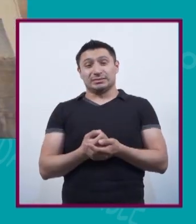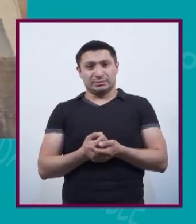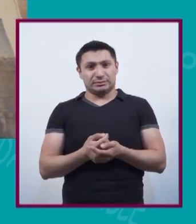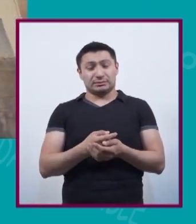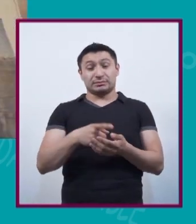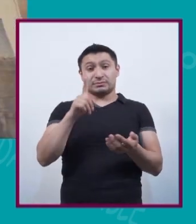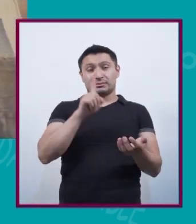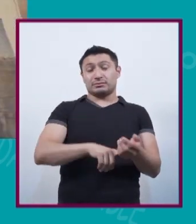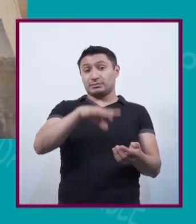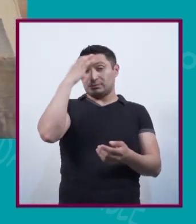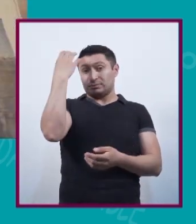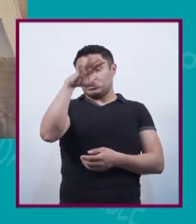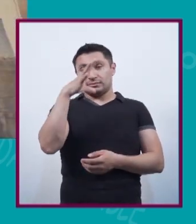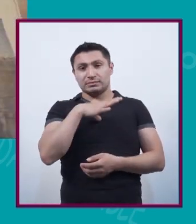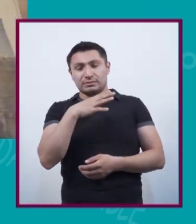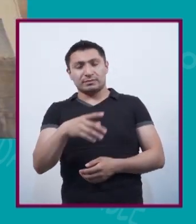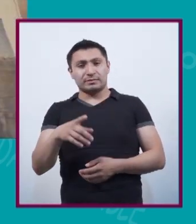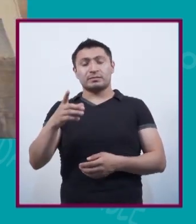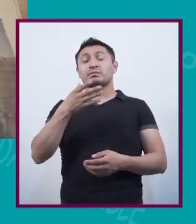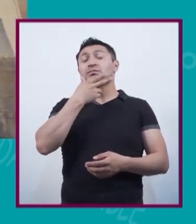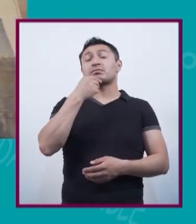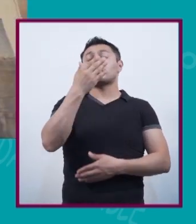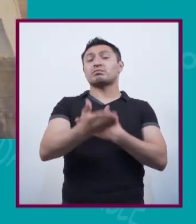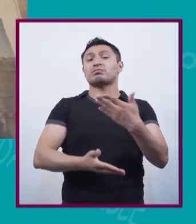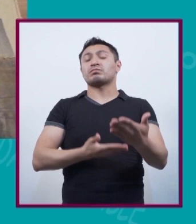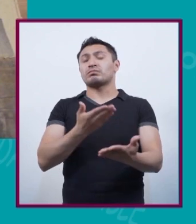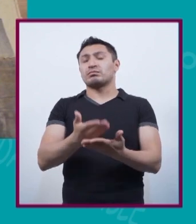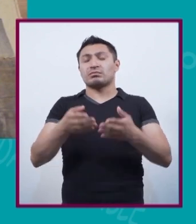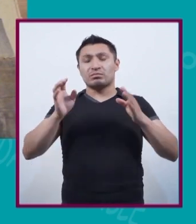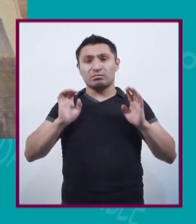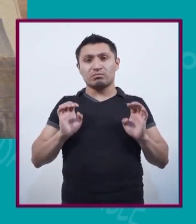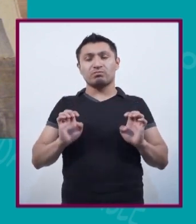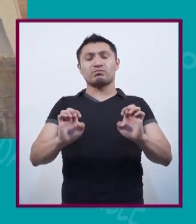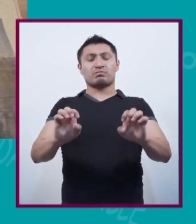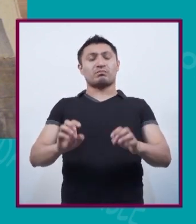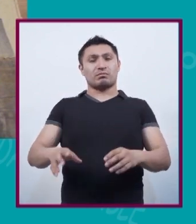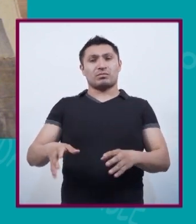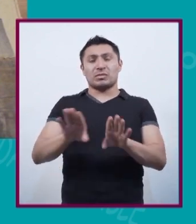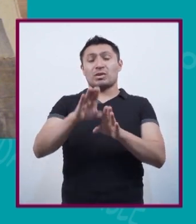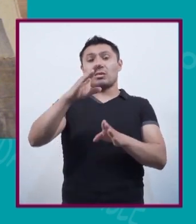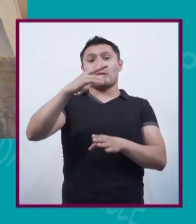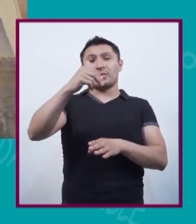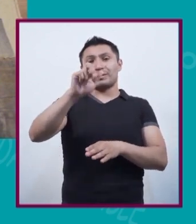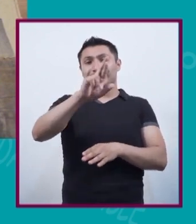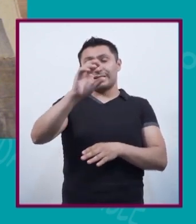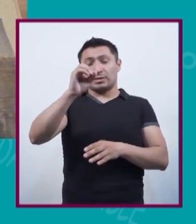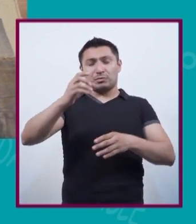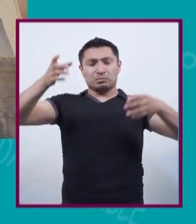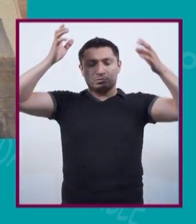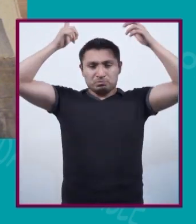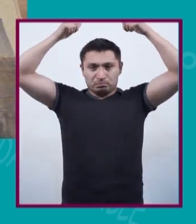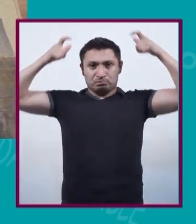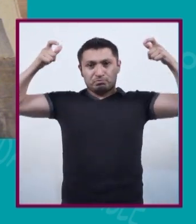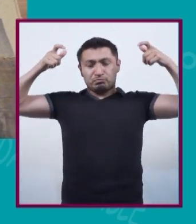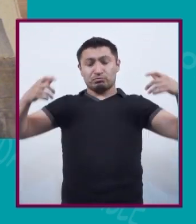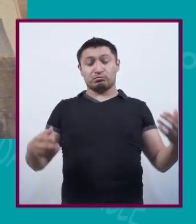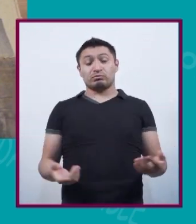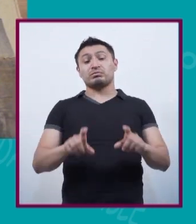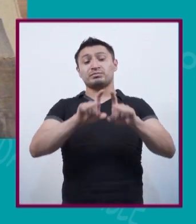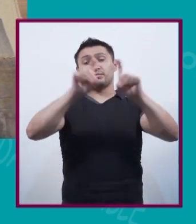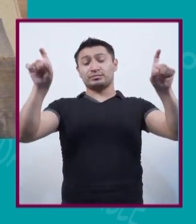En una fotografía aparece un caballero elegantemente vestido de charro. Al pie de su fotografía se